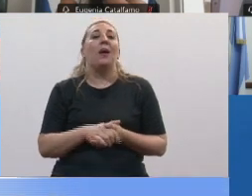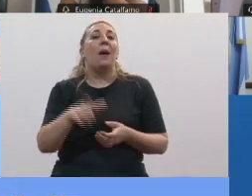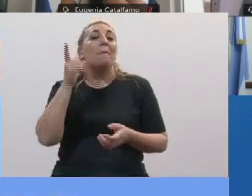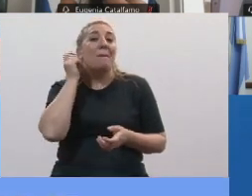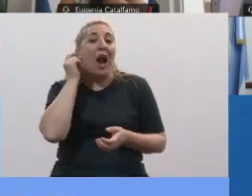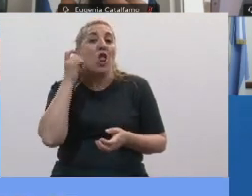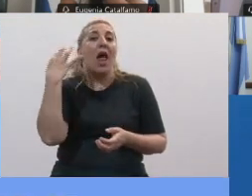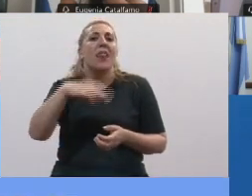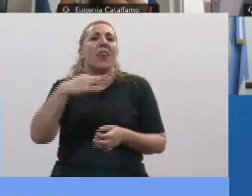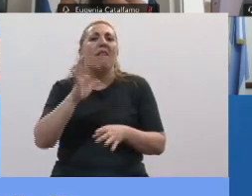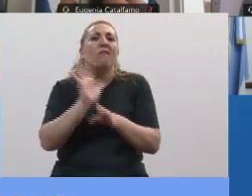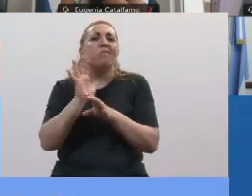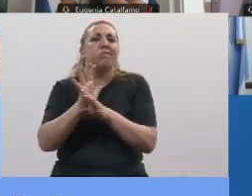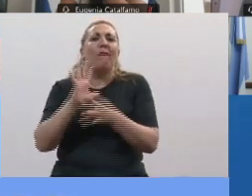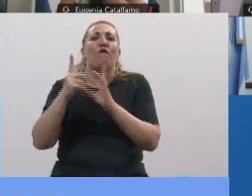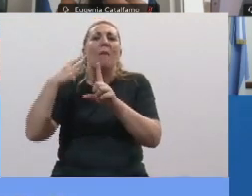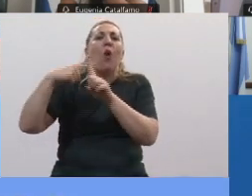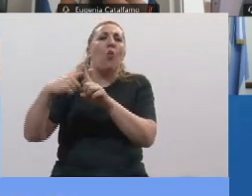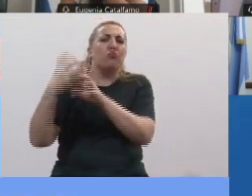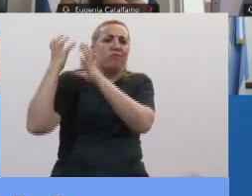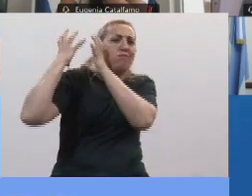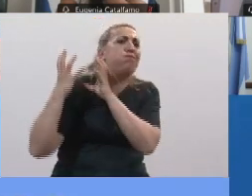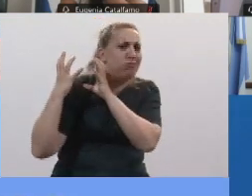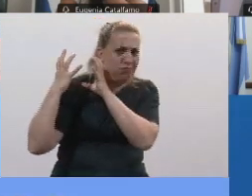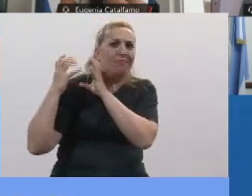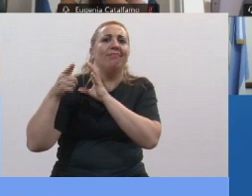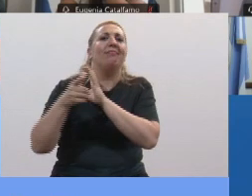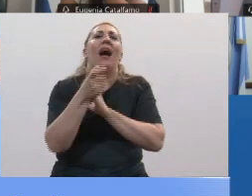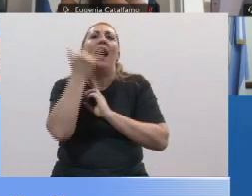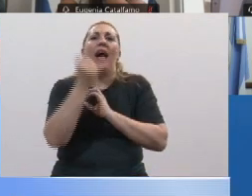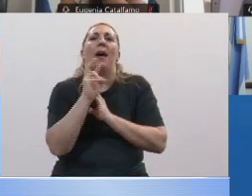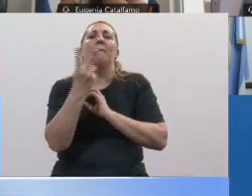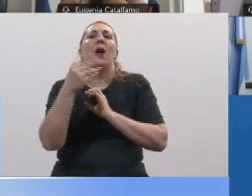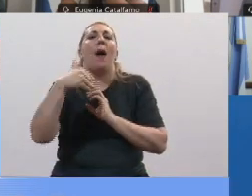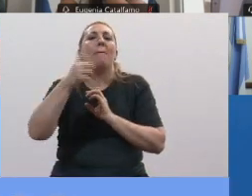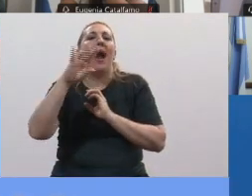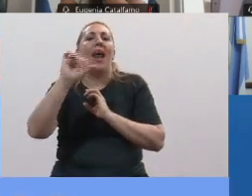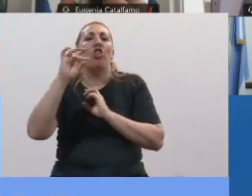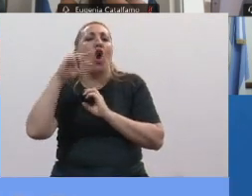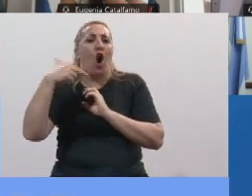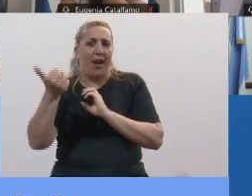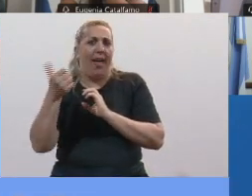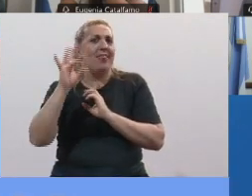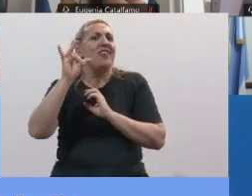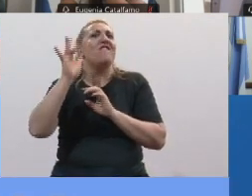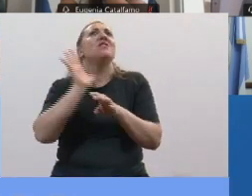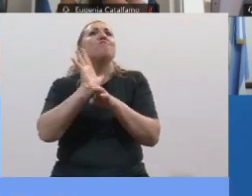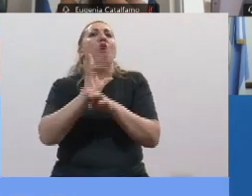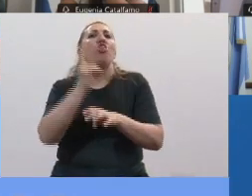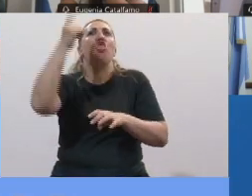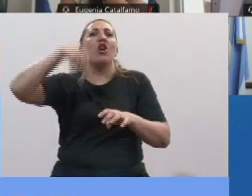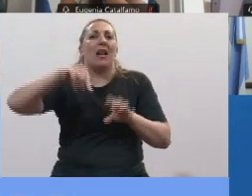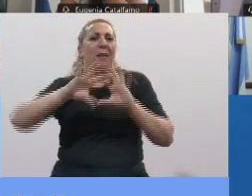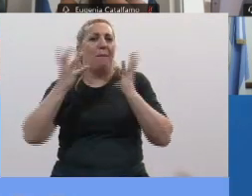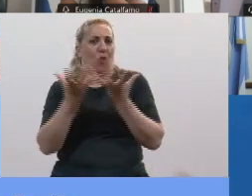que cargar con una cruz muy pesada en la espalda. Llamarse Maradona, es muy difícil ser Dios en este mundo, y